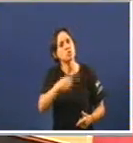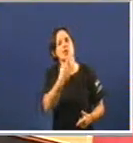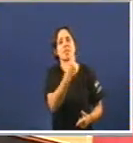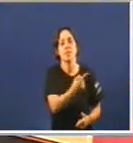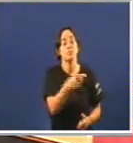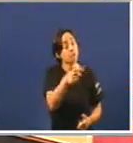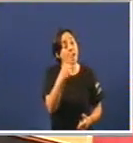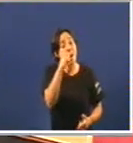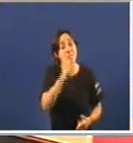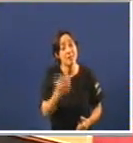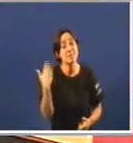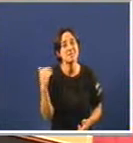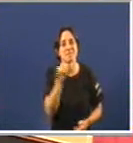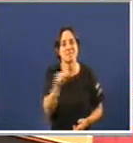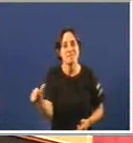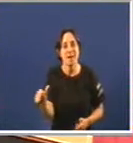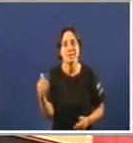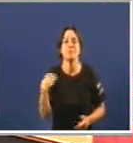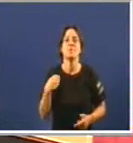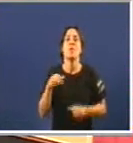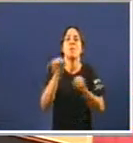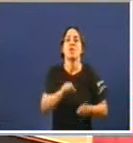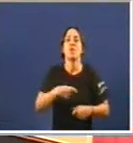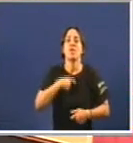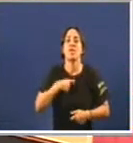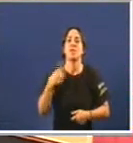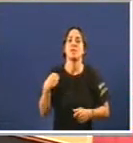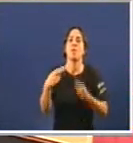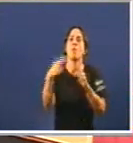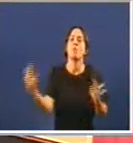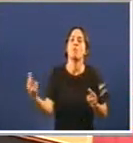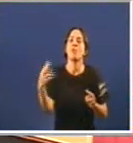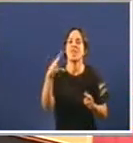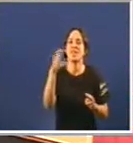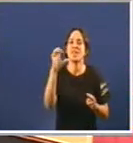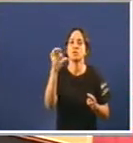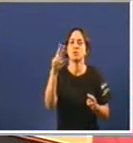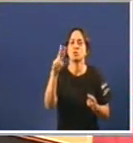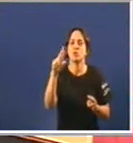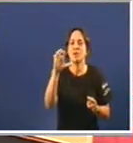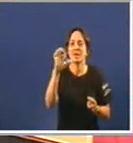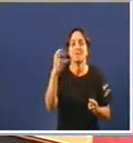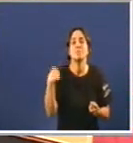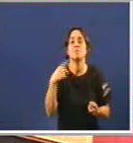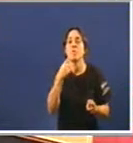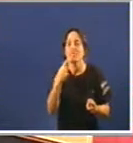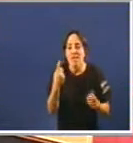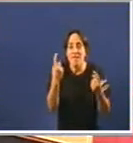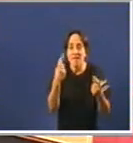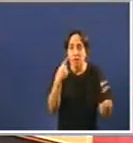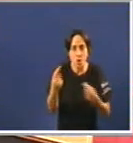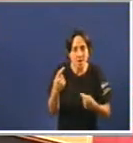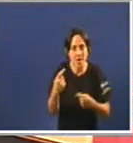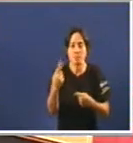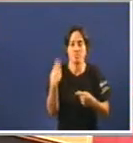lembrarlle que a pasada semana Protección Civil de Pontecesures denunciou a ausencia de coordinación e os problemas que había